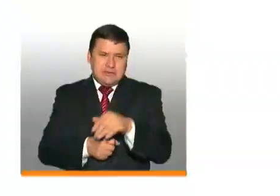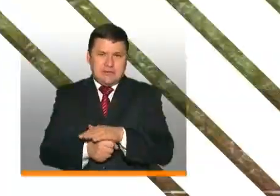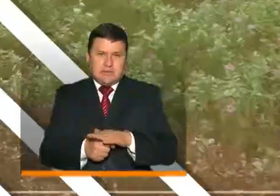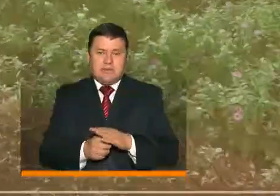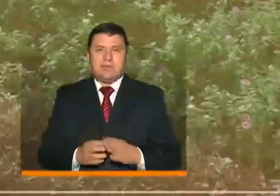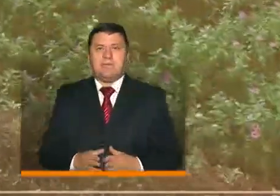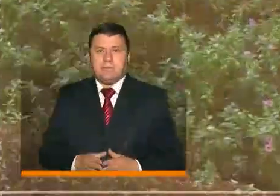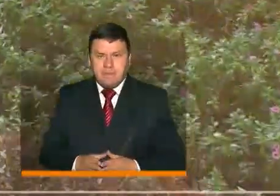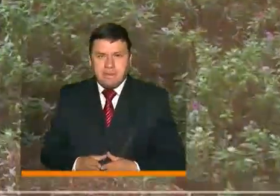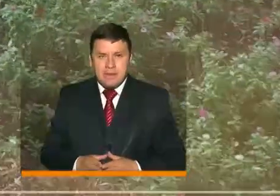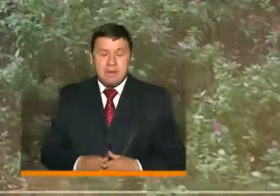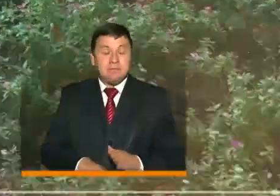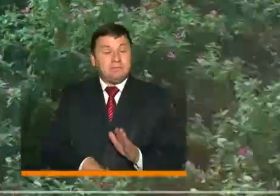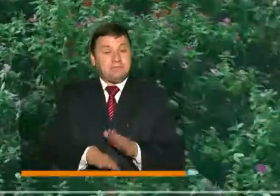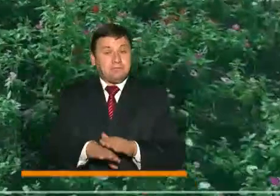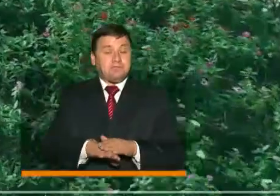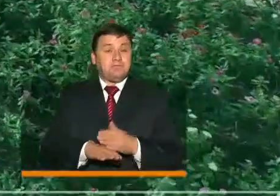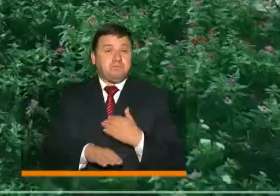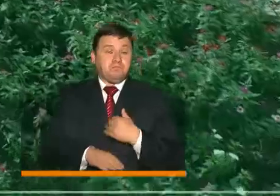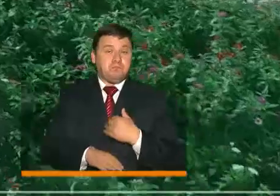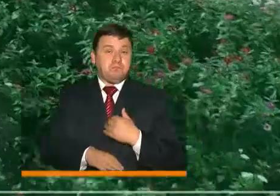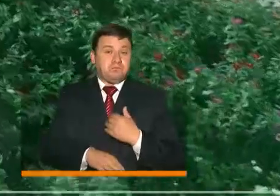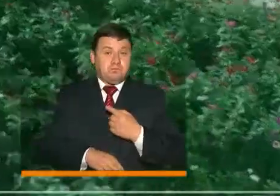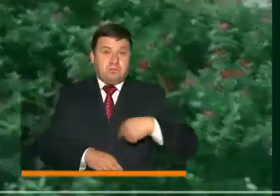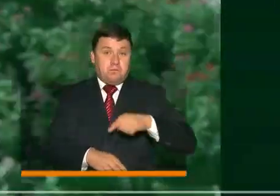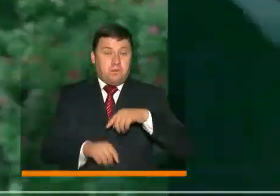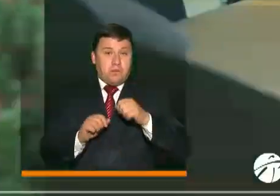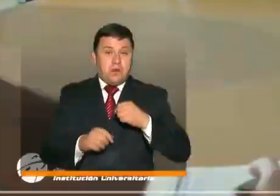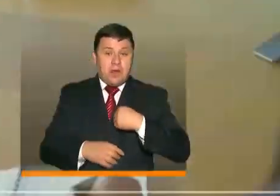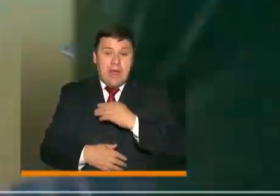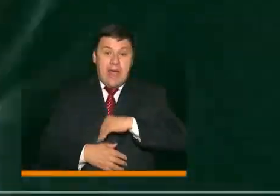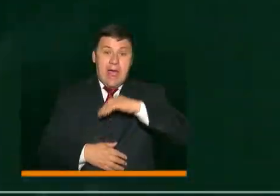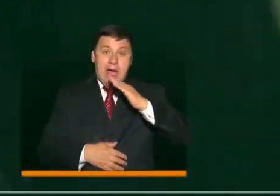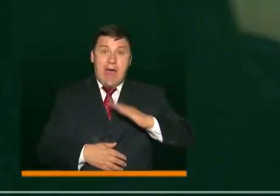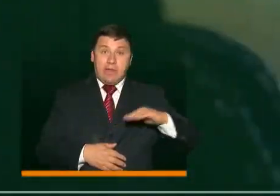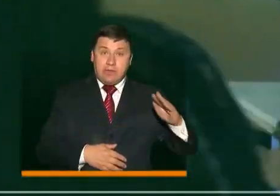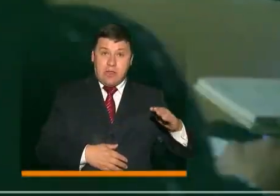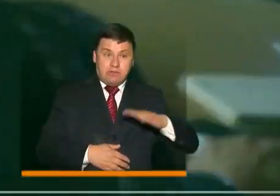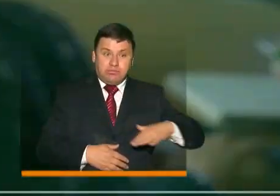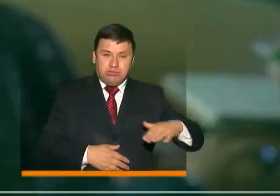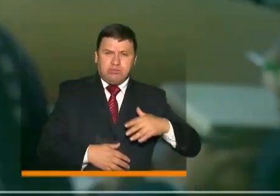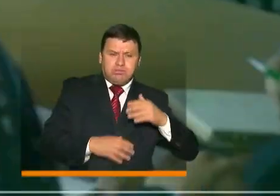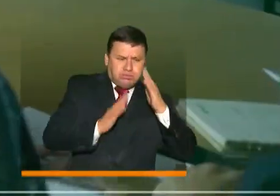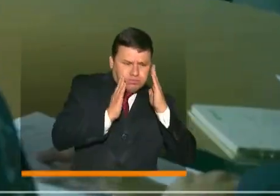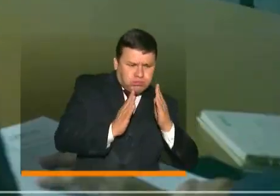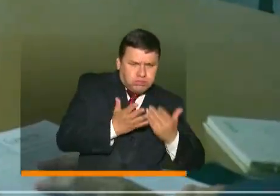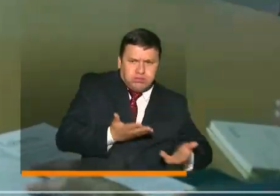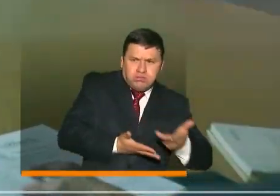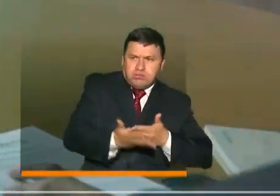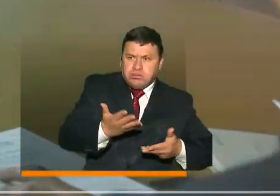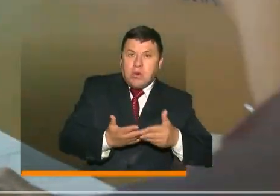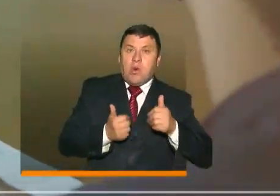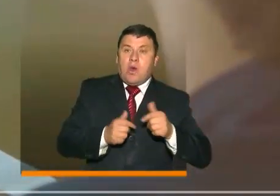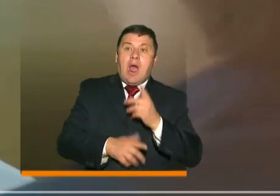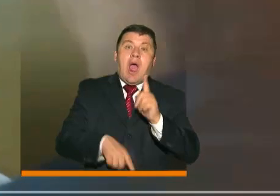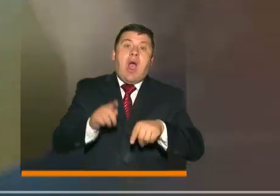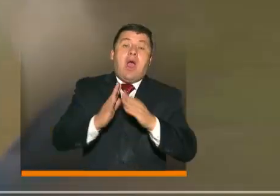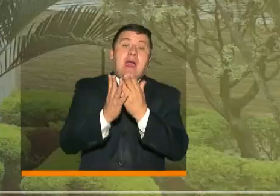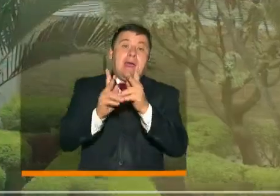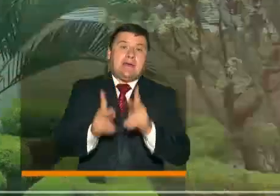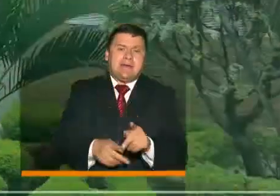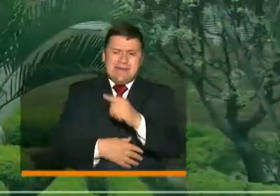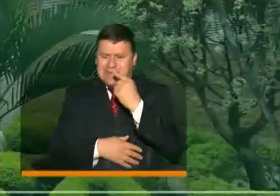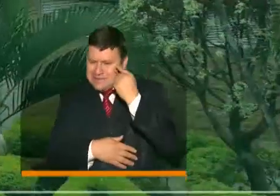situación. Por tanto, considera el Tecnológico de Antioquia que es una buena alternativa para que algunos estudiantes que